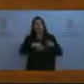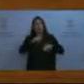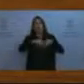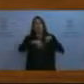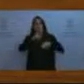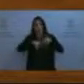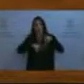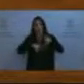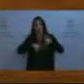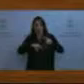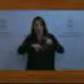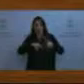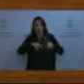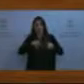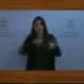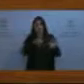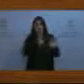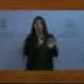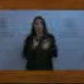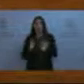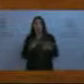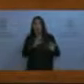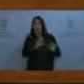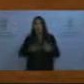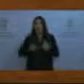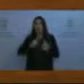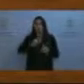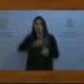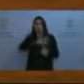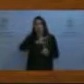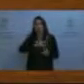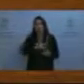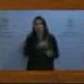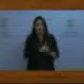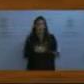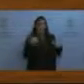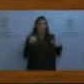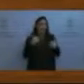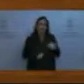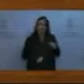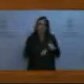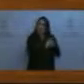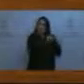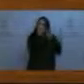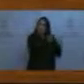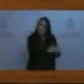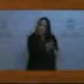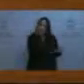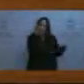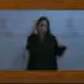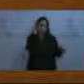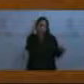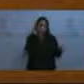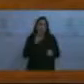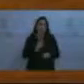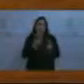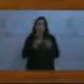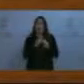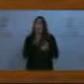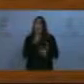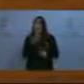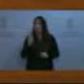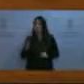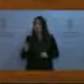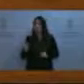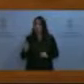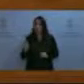Infraestructuras, Ordenación del Territorio y Medio Ambiente. El Grupo Parlamentario Popular